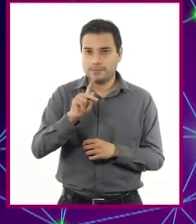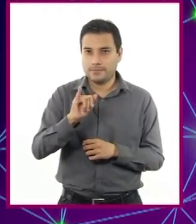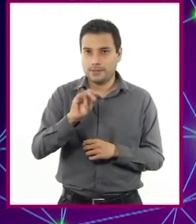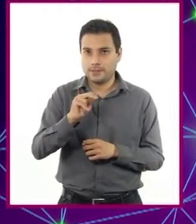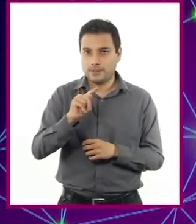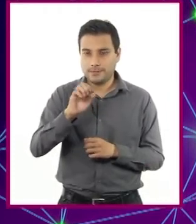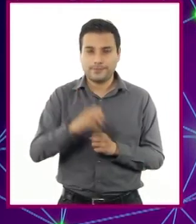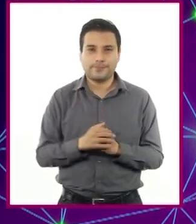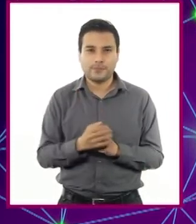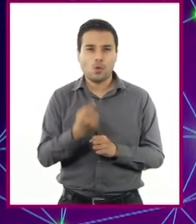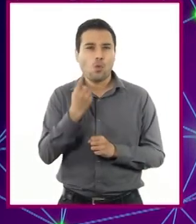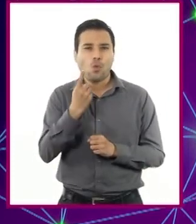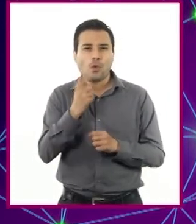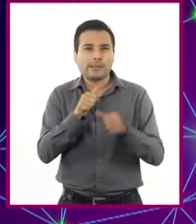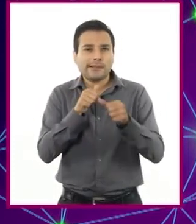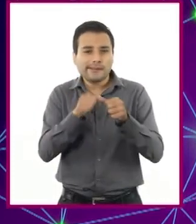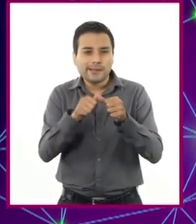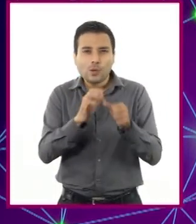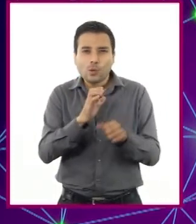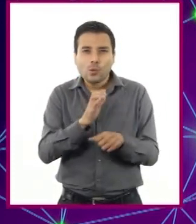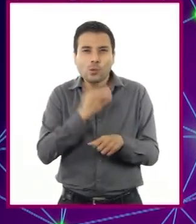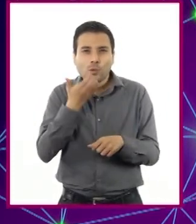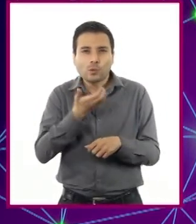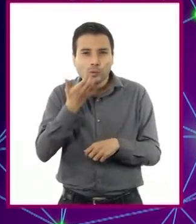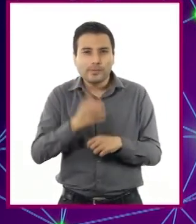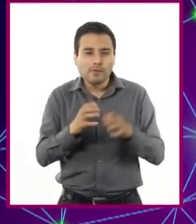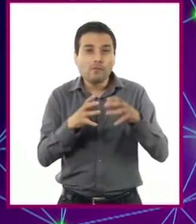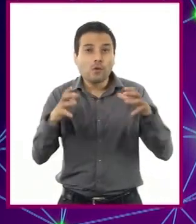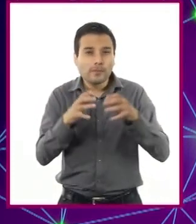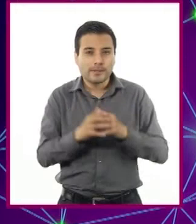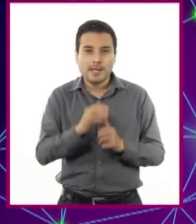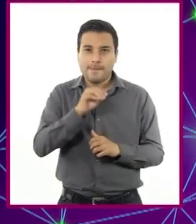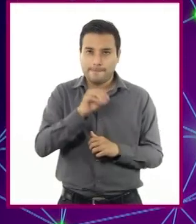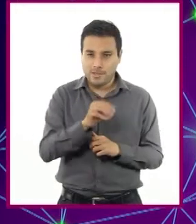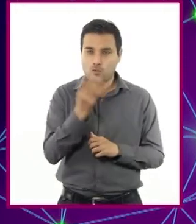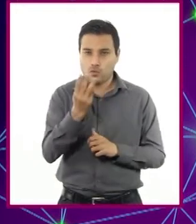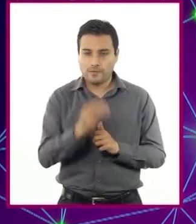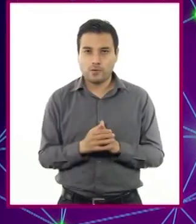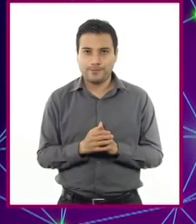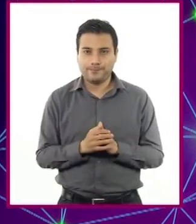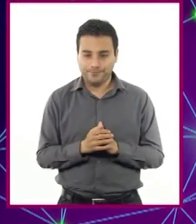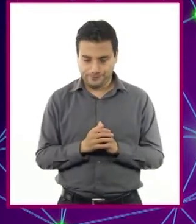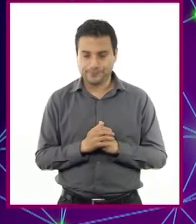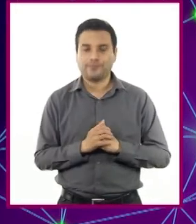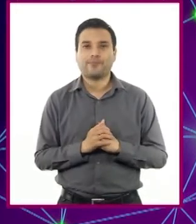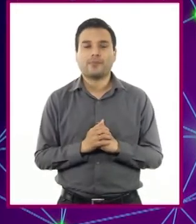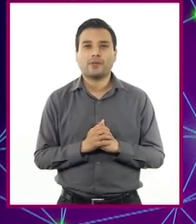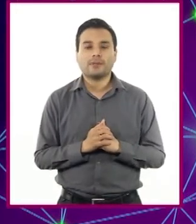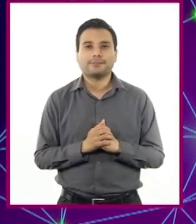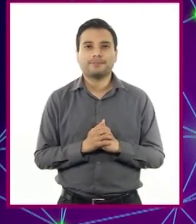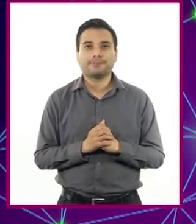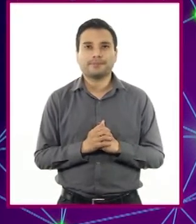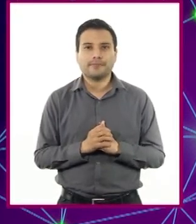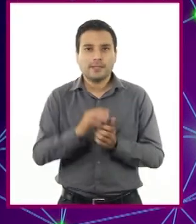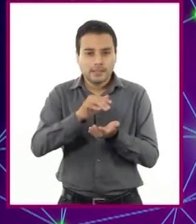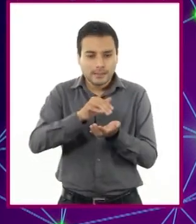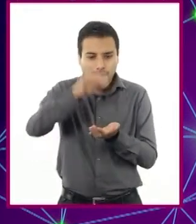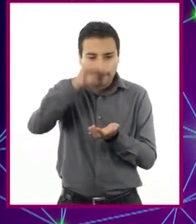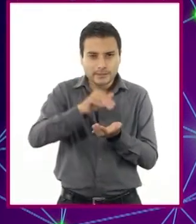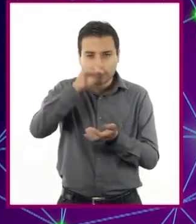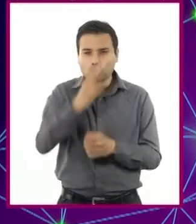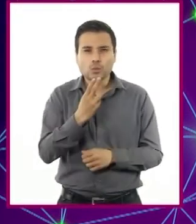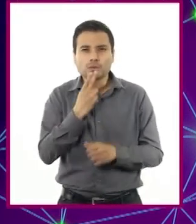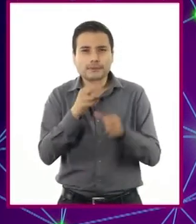unidad principal del volumen es el metro cúbico. 4. La principal unidad de capacidad es el